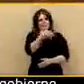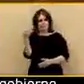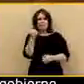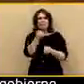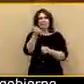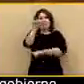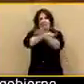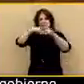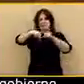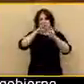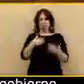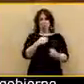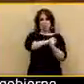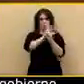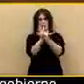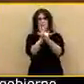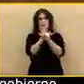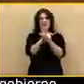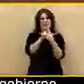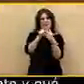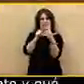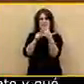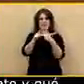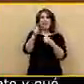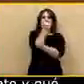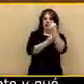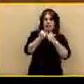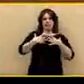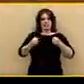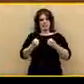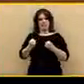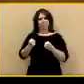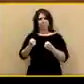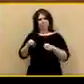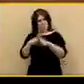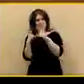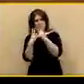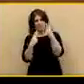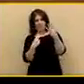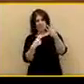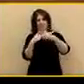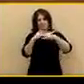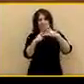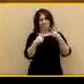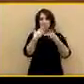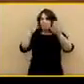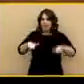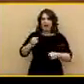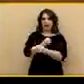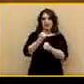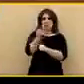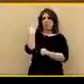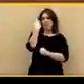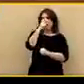tiene una triple dimensión, la sanitaria, la social y la económica. Ahí están las perspectivas económicas de un parón de la actividad en el año 2020 y una